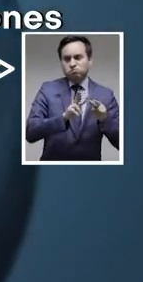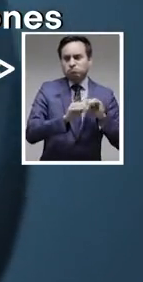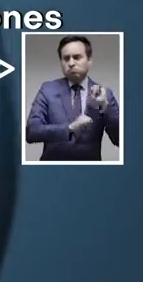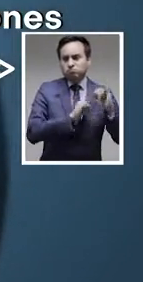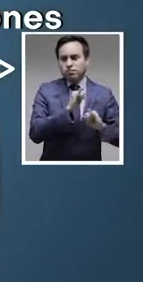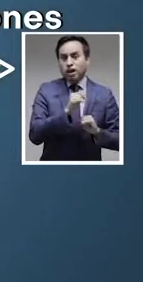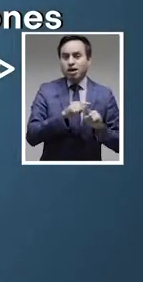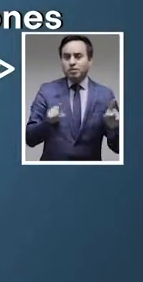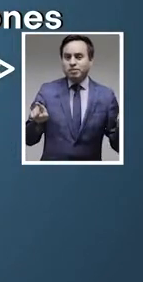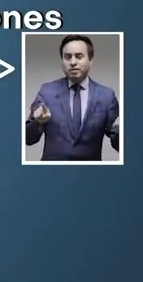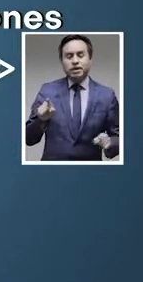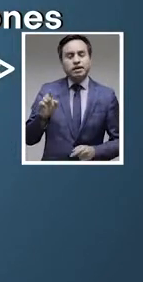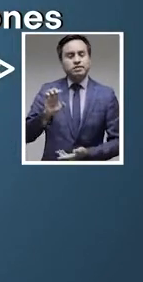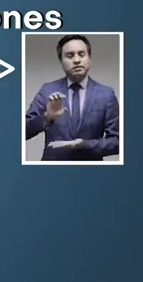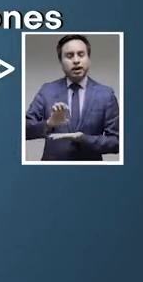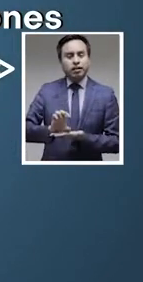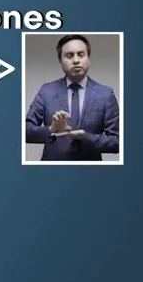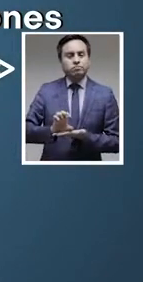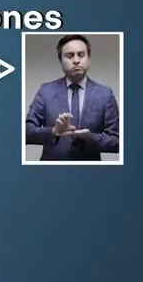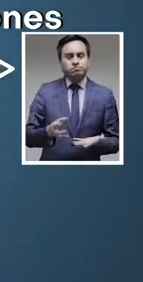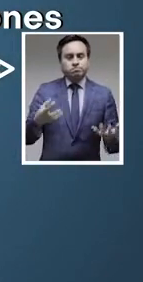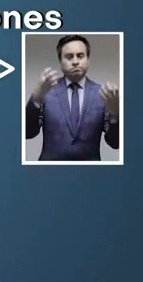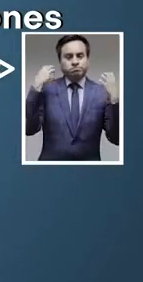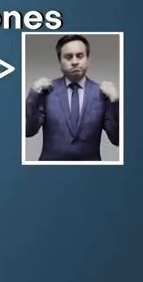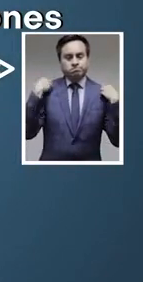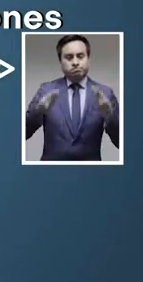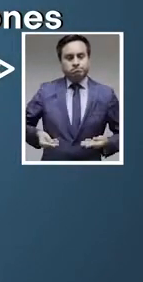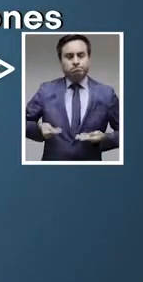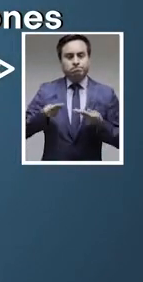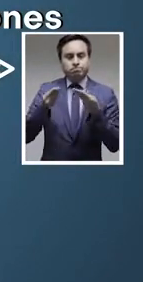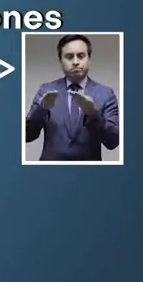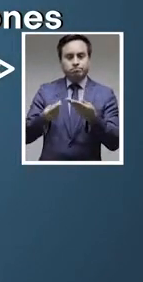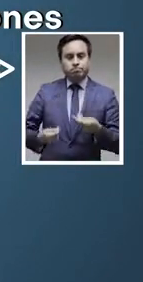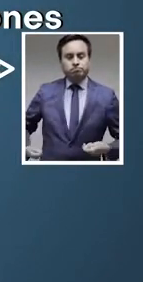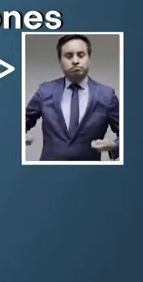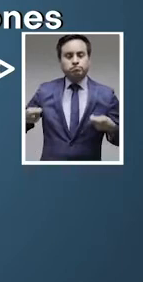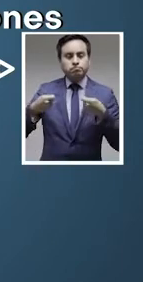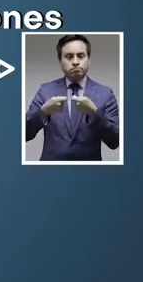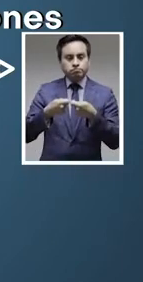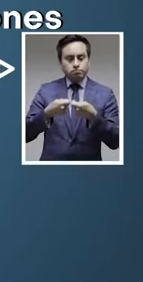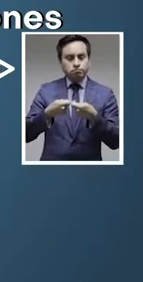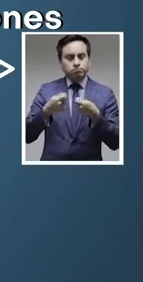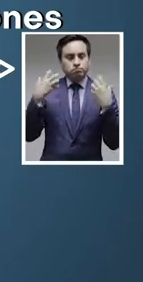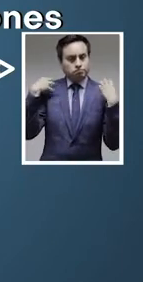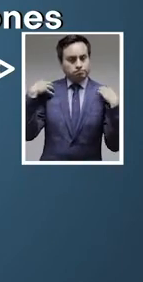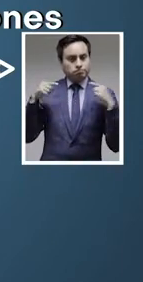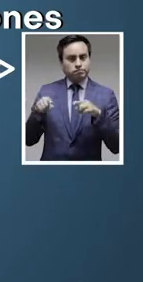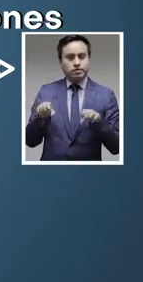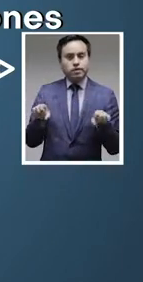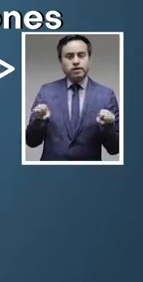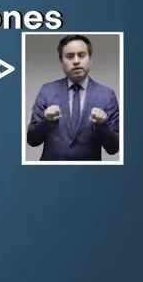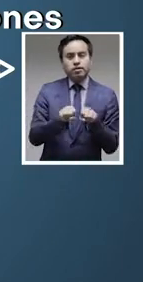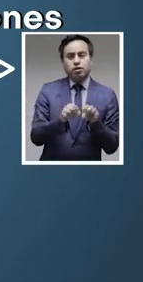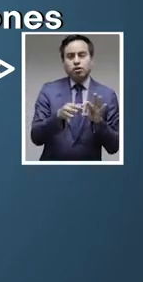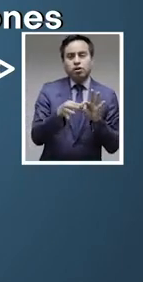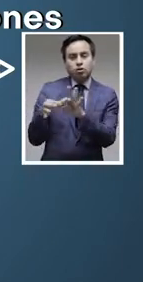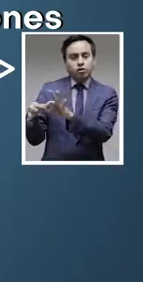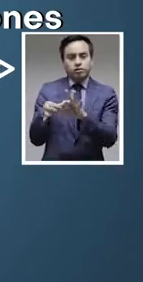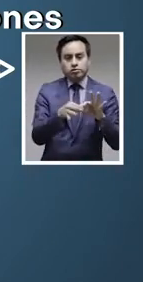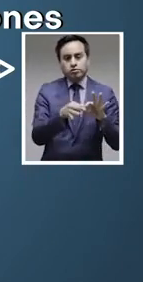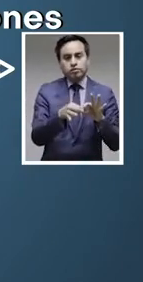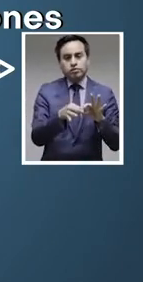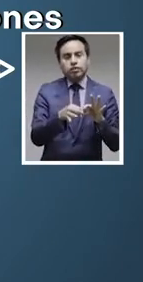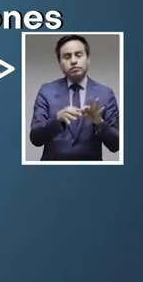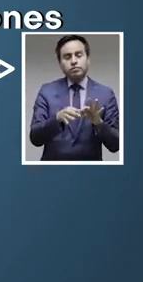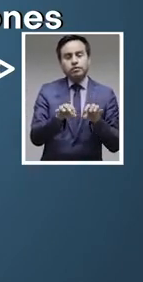decisión de que el Estado sea el que provea, a través de un subsidio, la conexión estructural